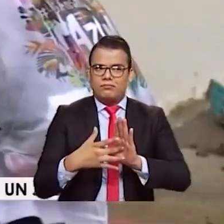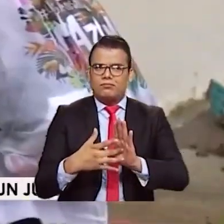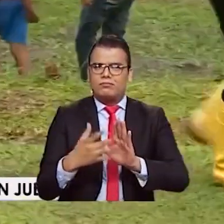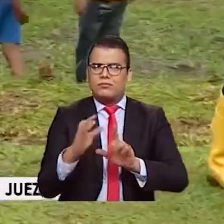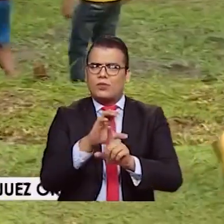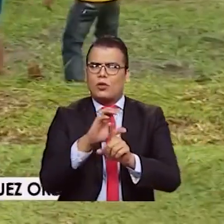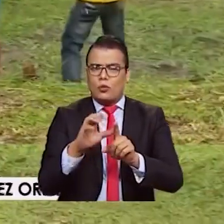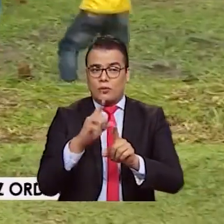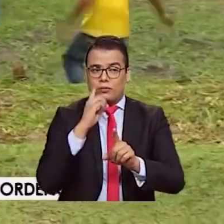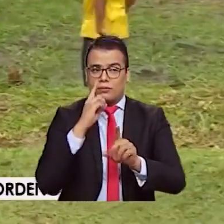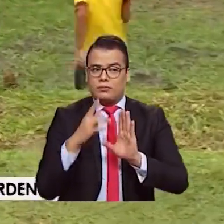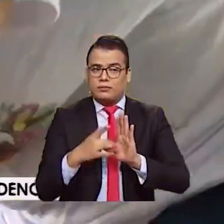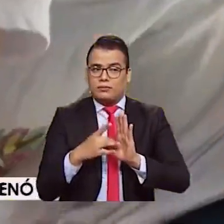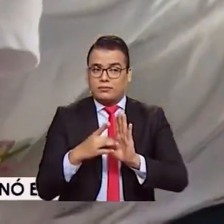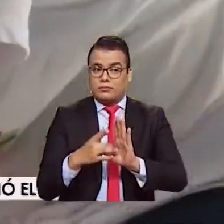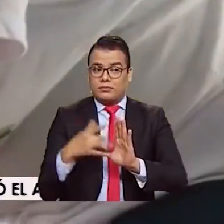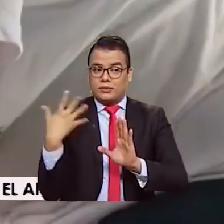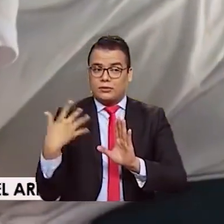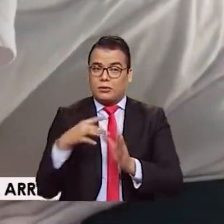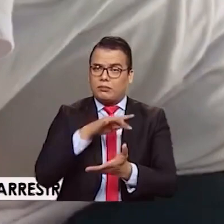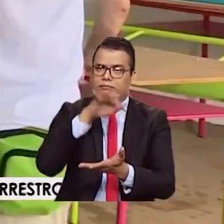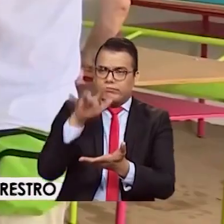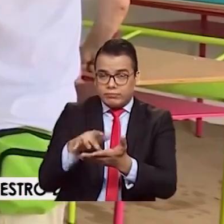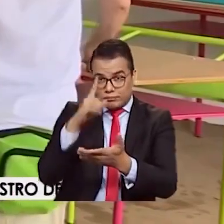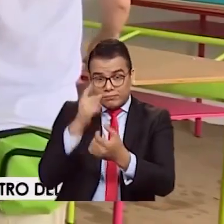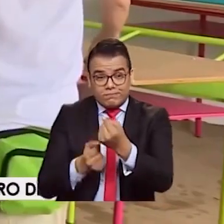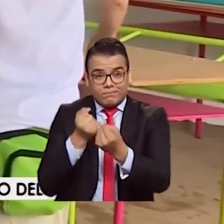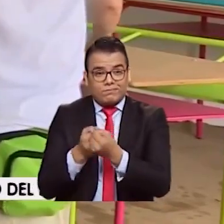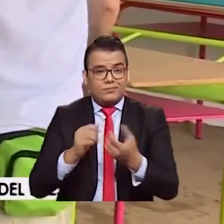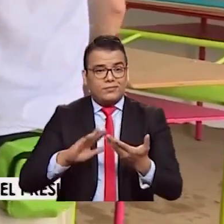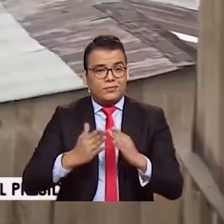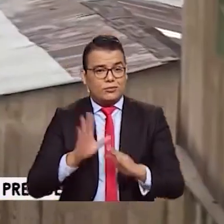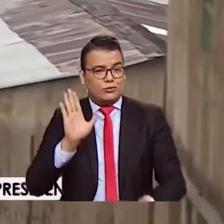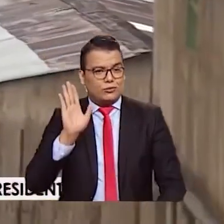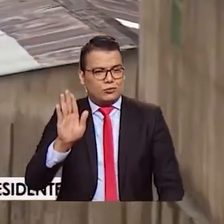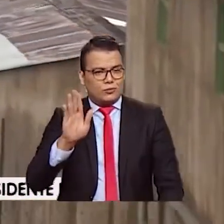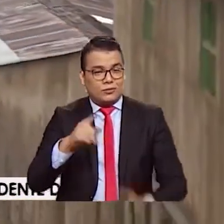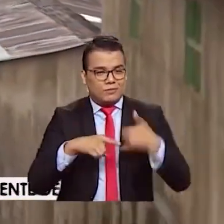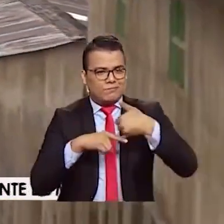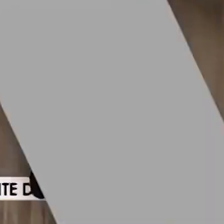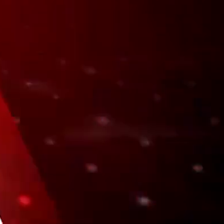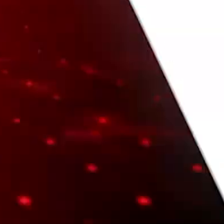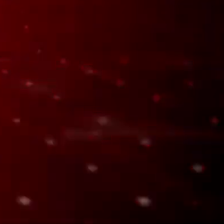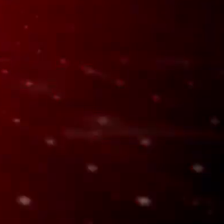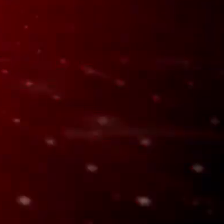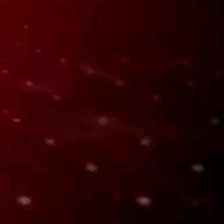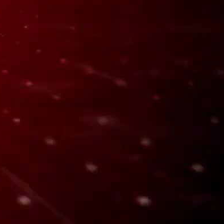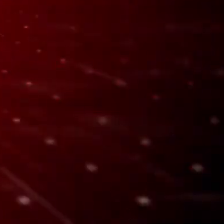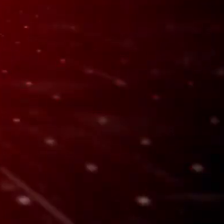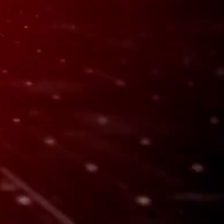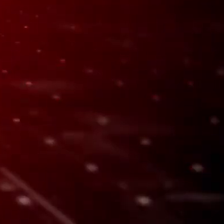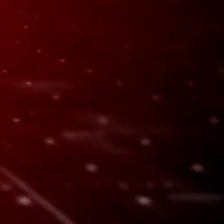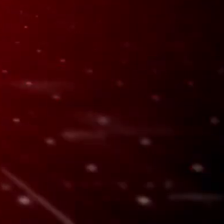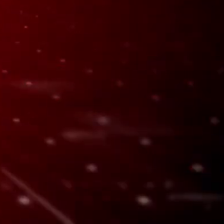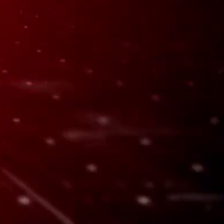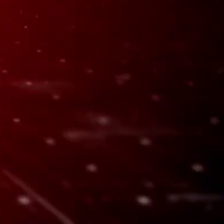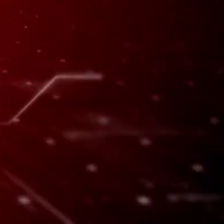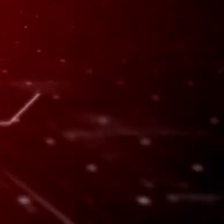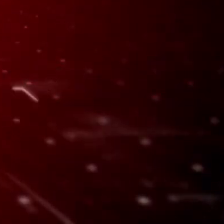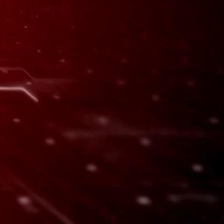los visitaron en una colorida expedición para apoyar a esta comunidad en el corazón del Amazonas.